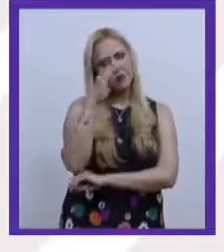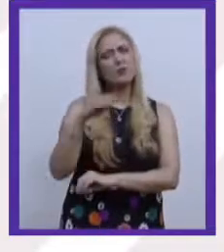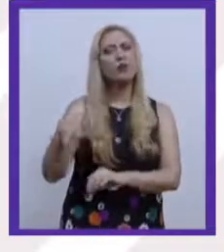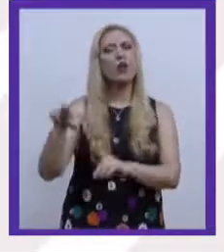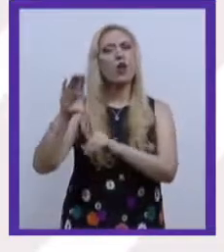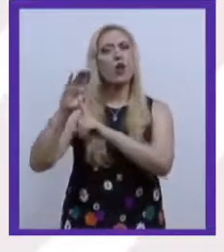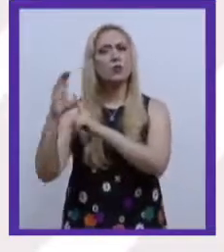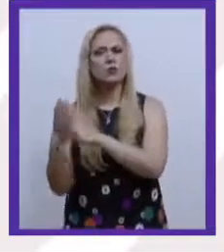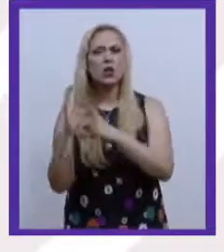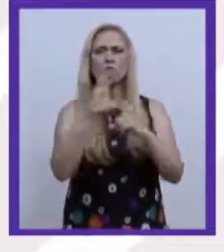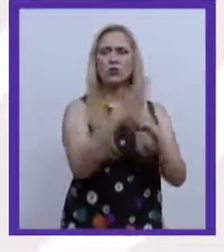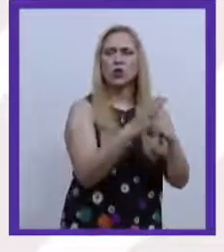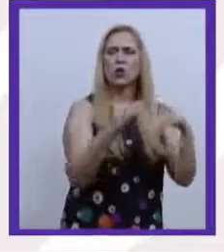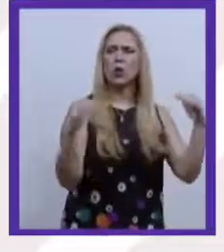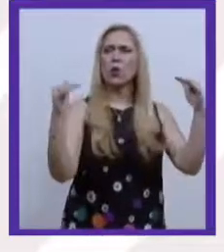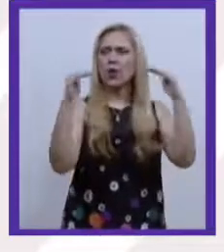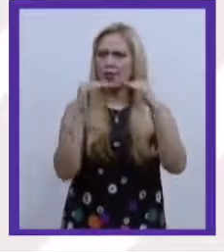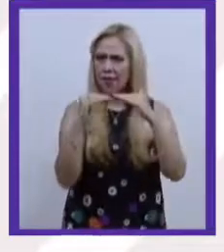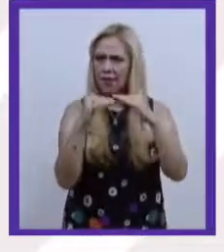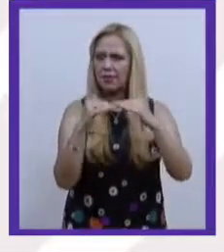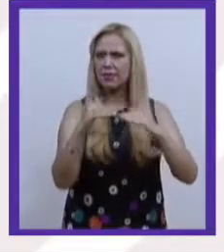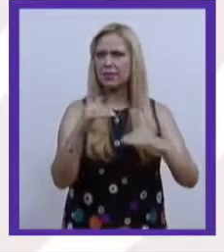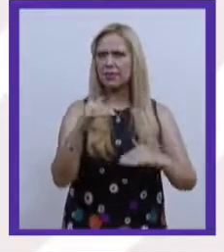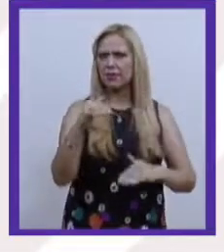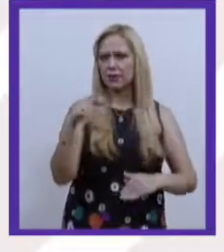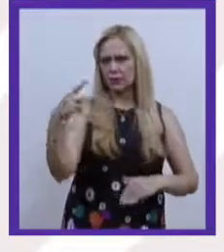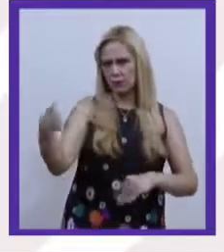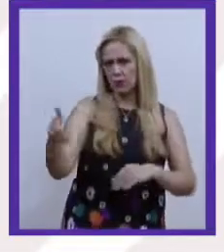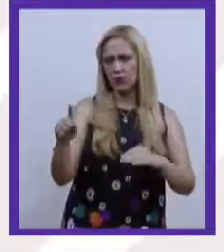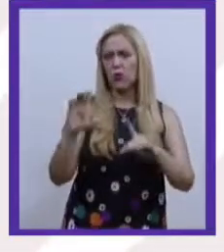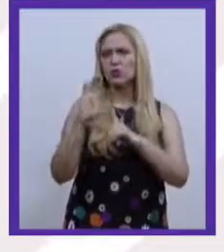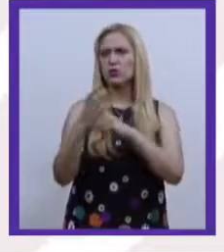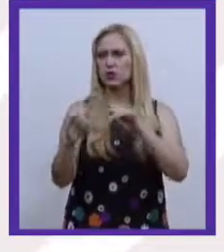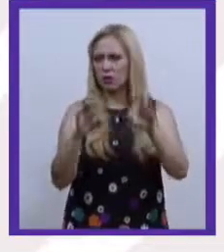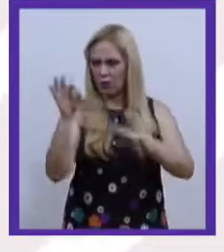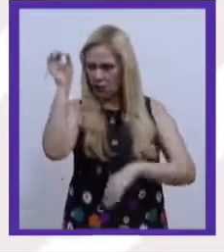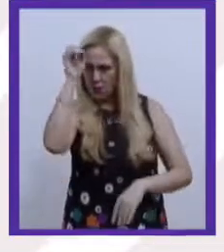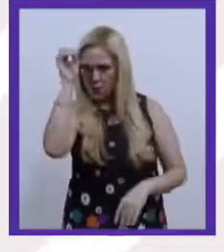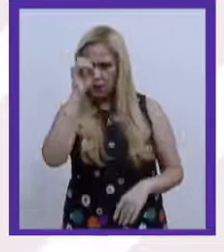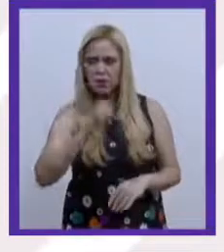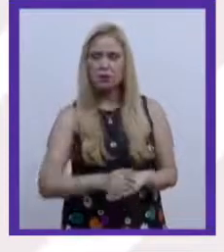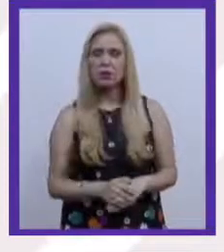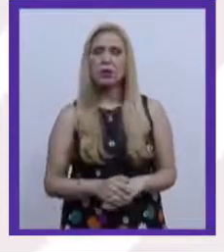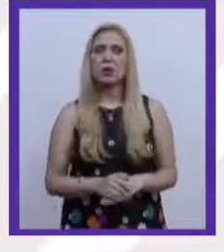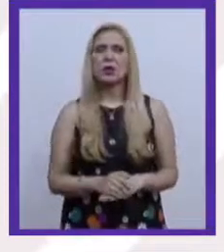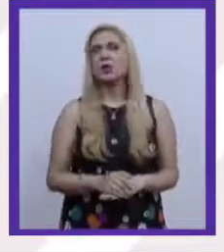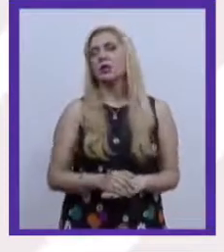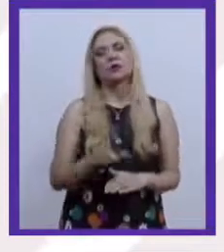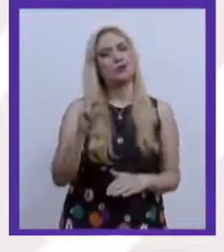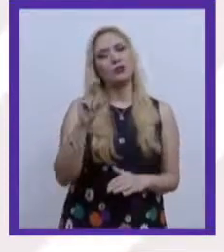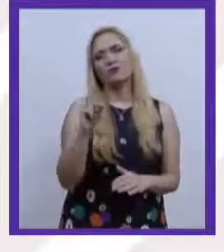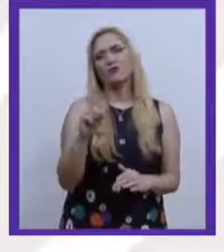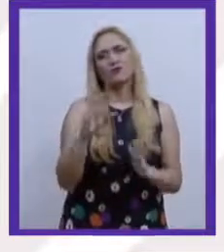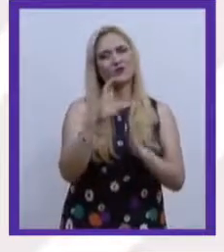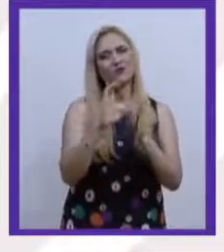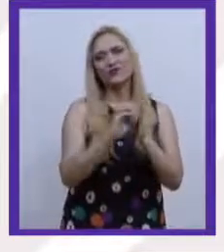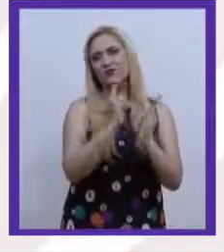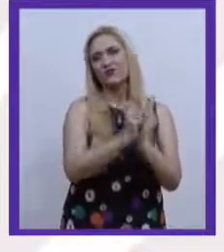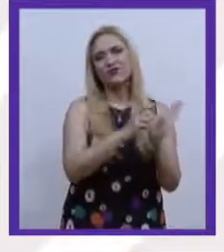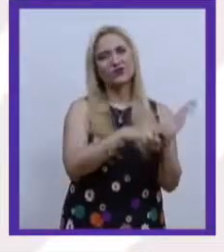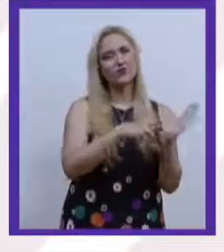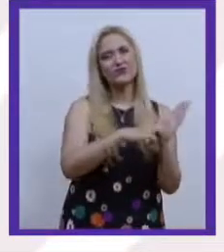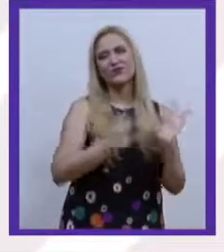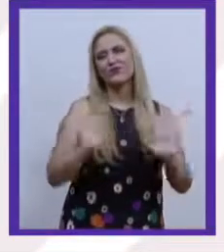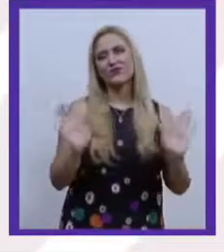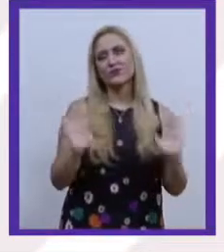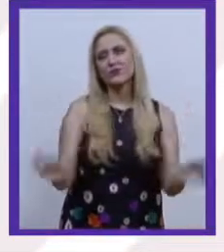de igualdad y por ejemplo, la suya, la laboral? En la reforma constitucional no. No. Es esta,